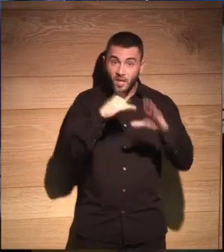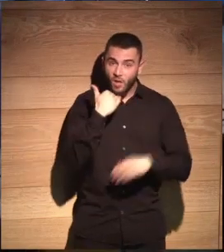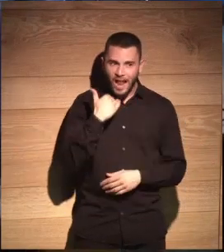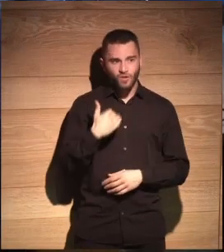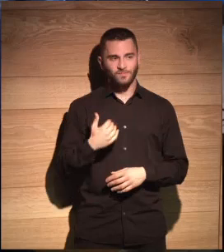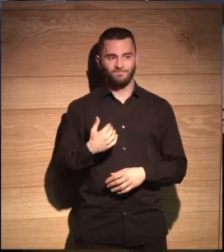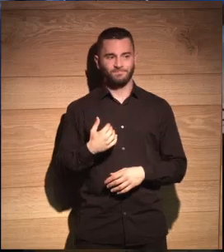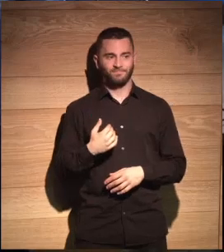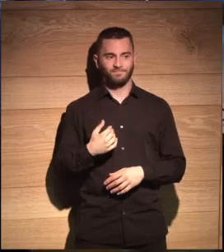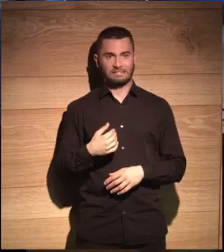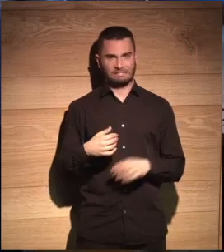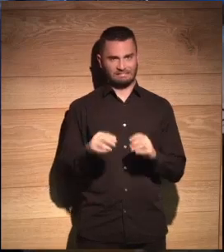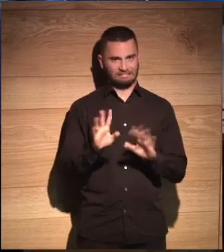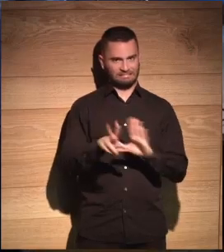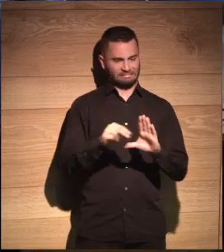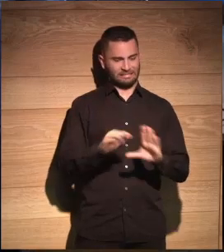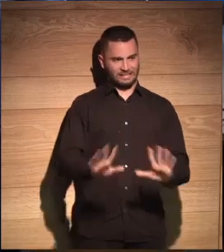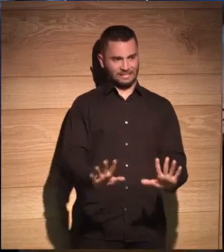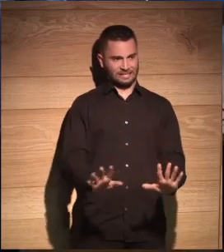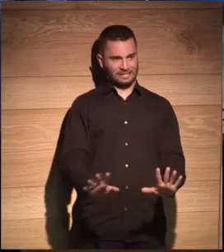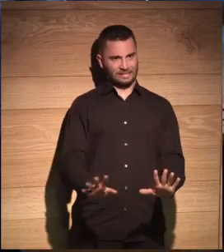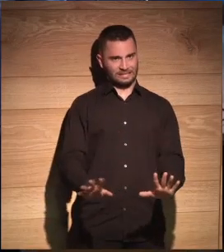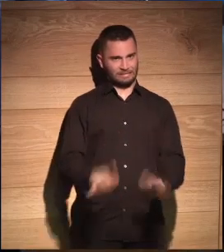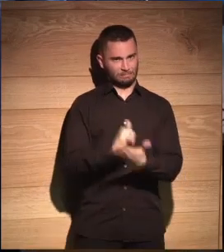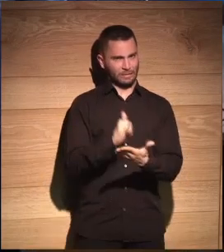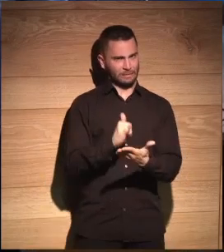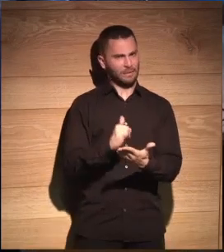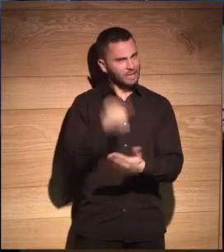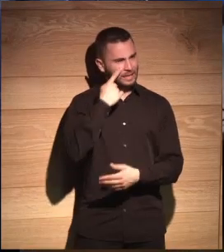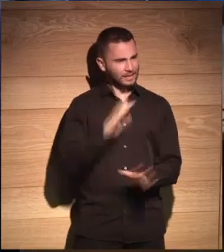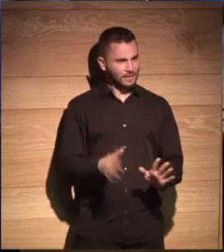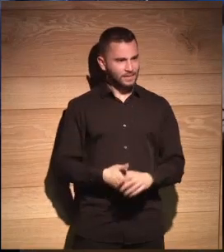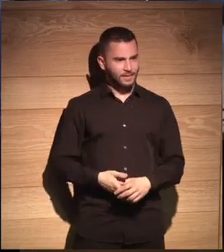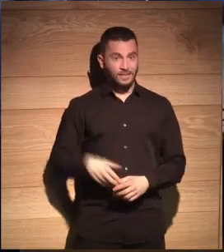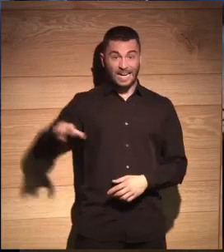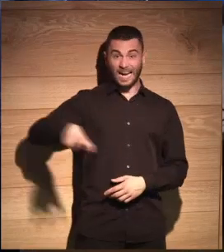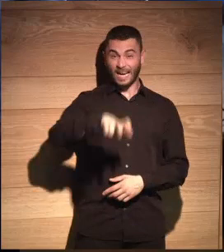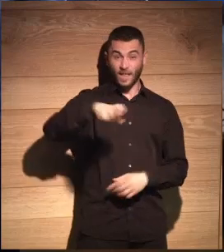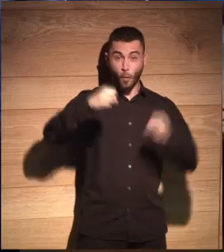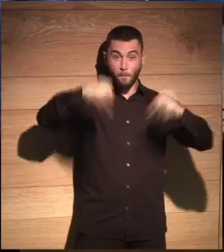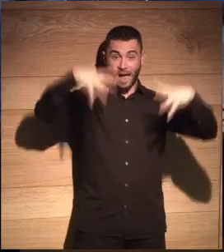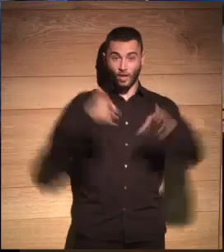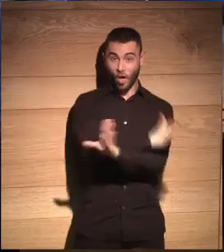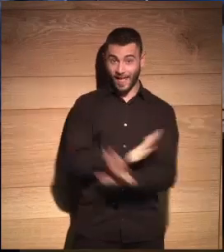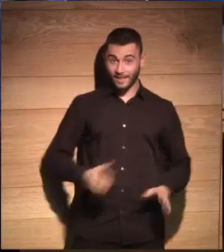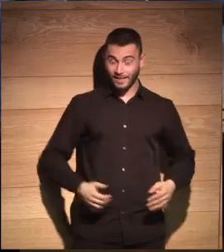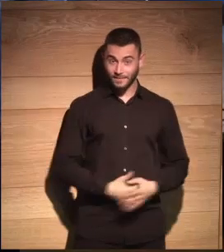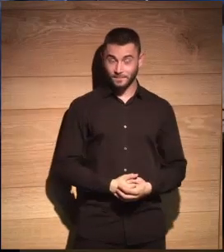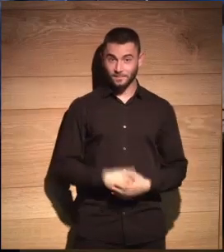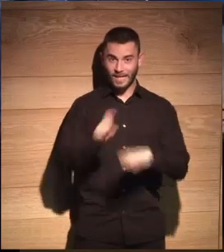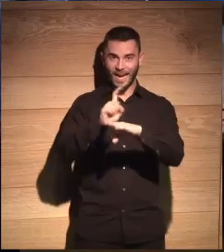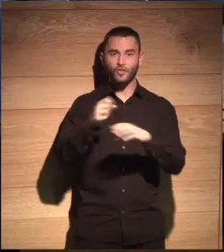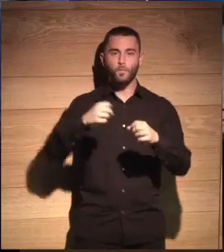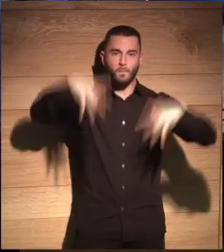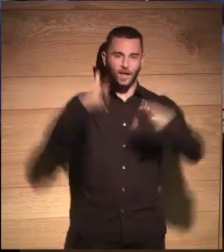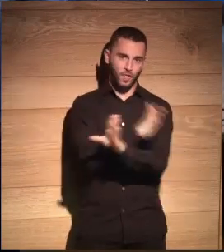quieres. Pero es que no pirula. Ah, no, que no pirula. Prueba a ver, dale a un botón ahí. El ratón mágico de antes, ¿no? A ver.